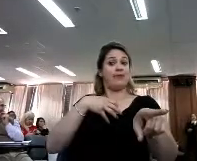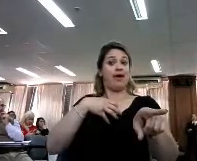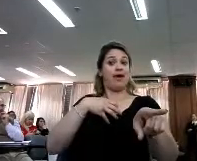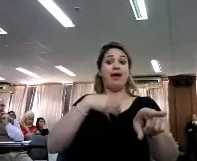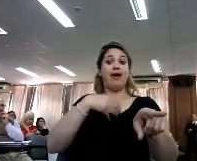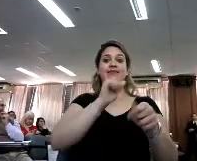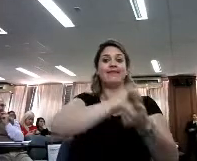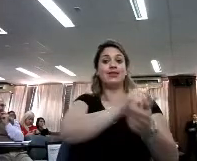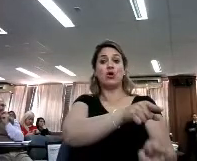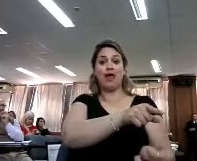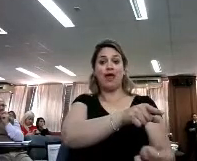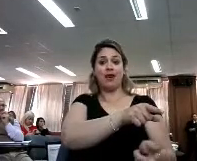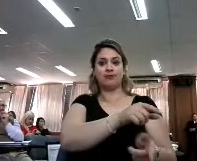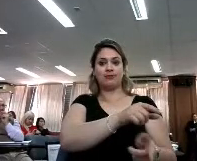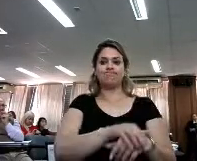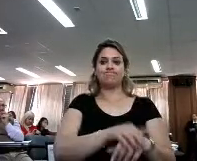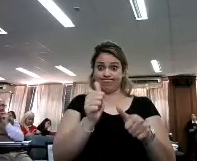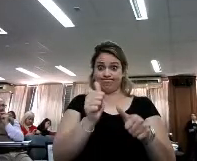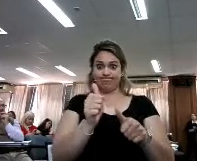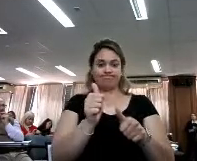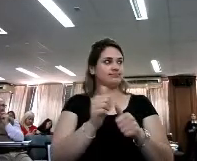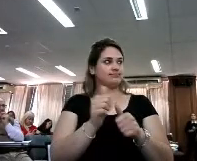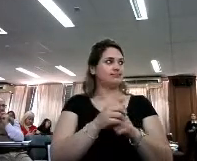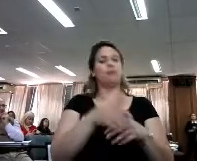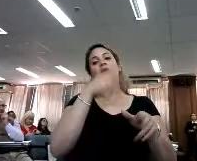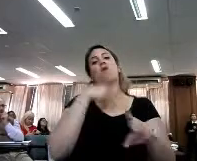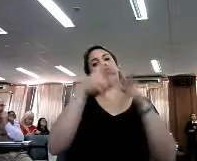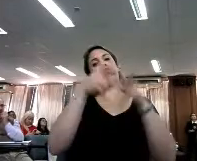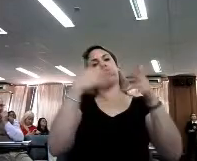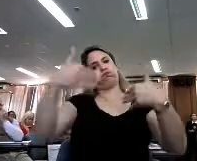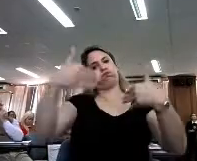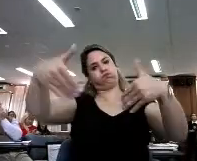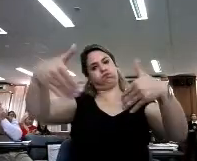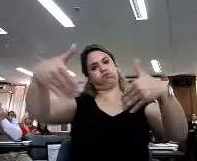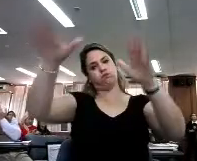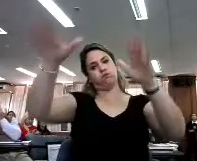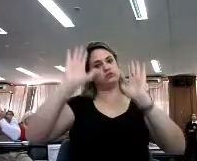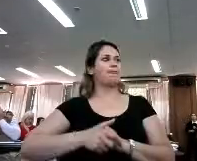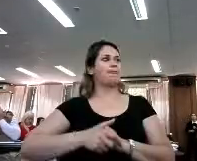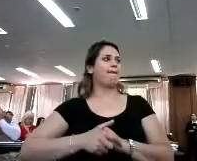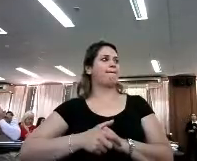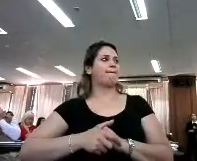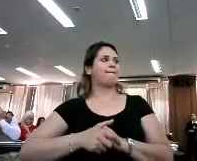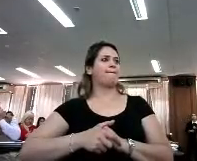¿Bien? Nos podríamos quedar, pero...